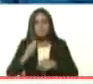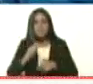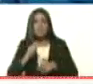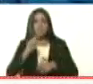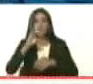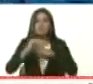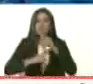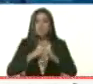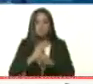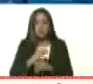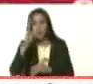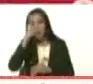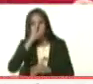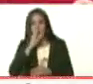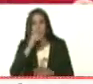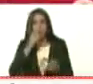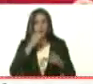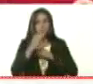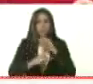cuentas bancarias.